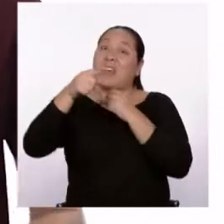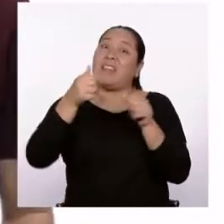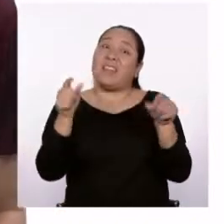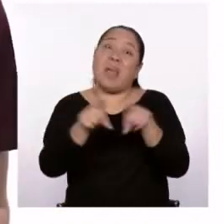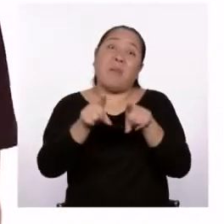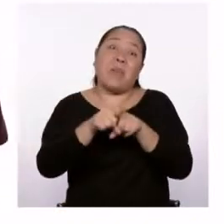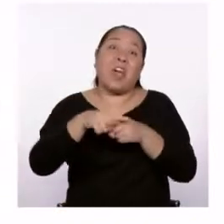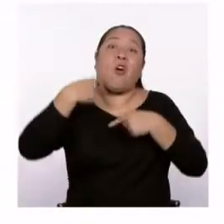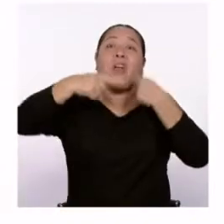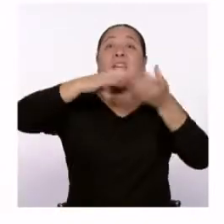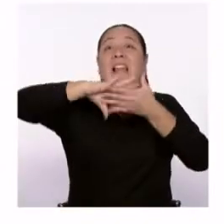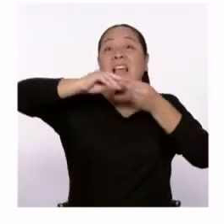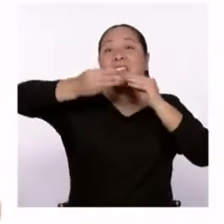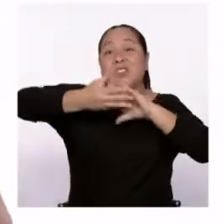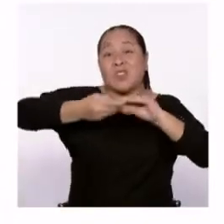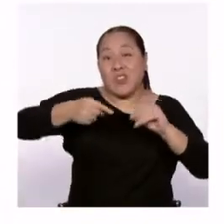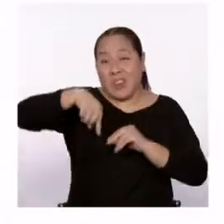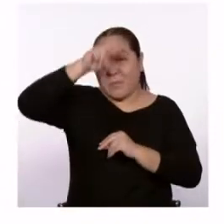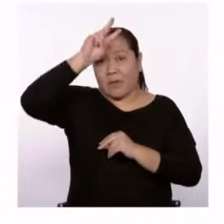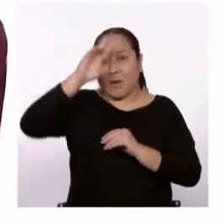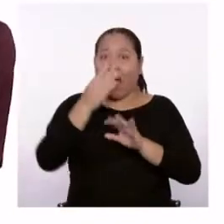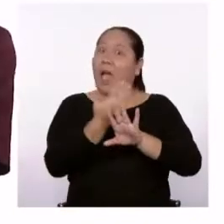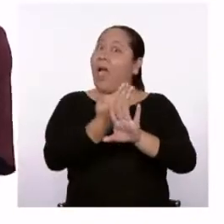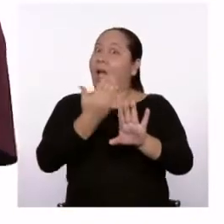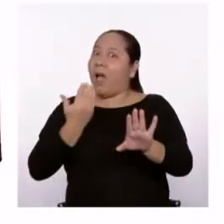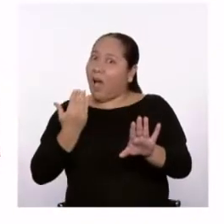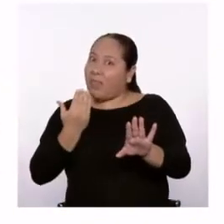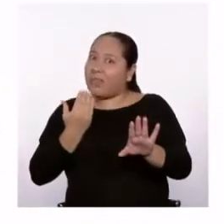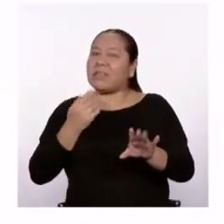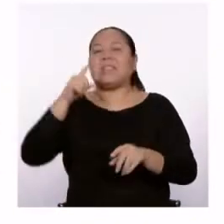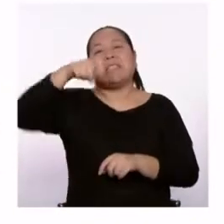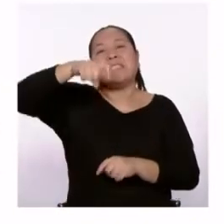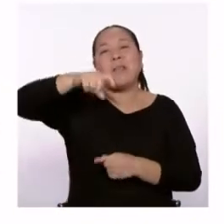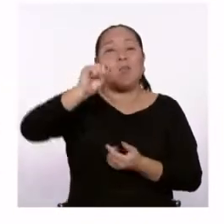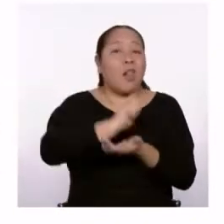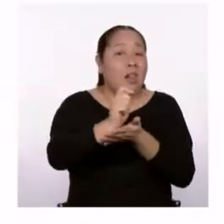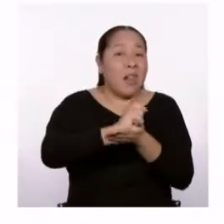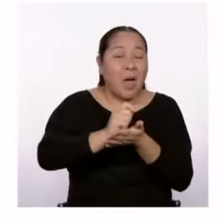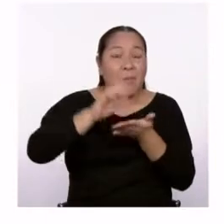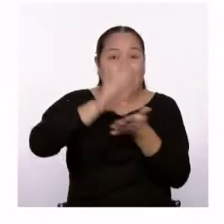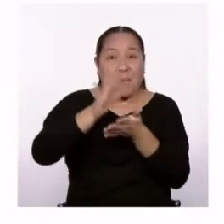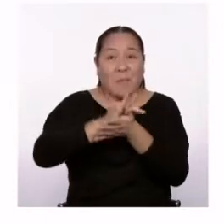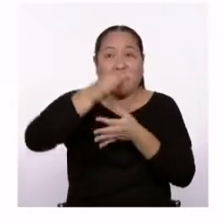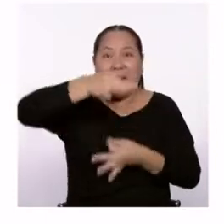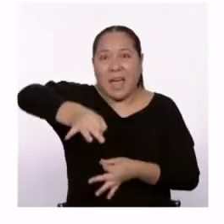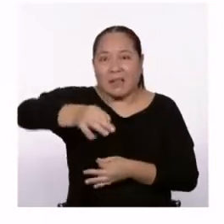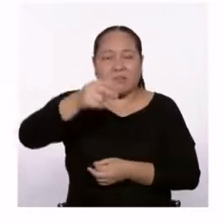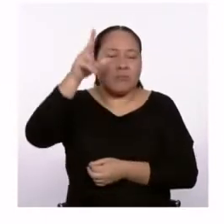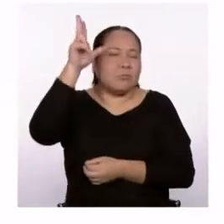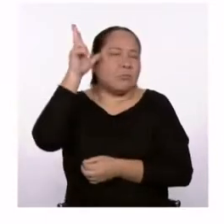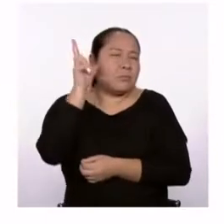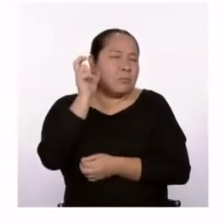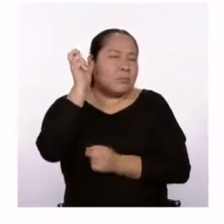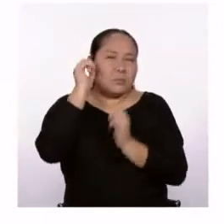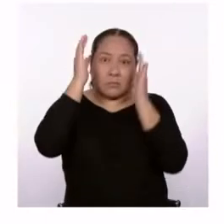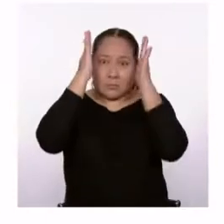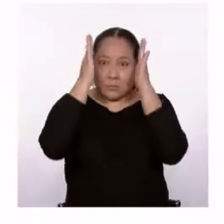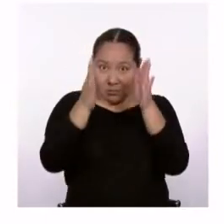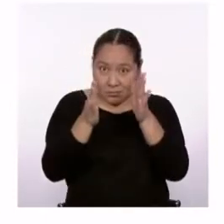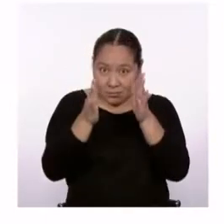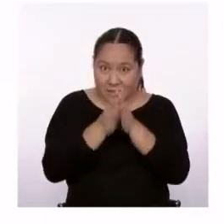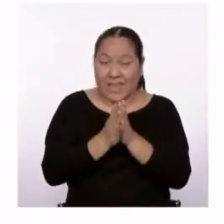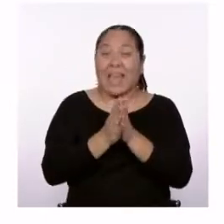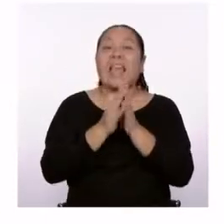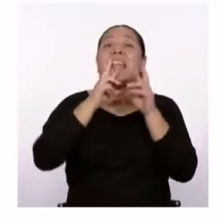de subirnos a este vagón de tren, tenemos que sacar lápiz y papel para ejercitar nuestra escucha atenta y